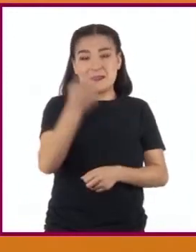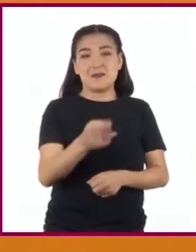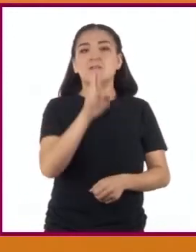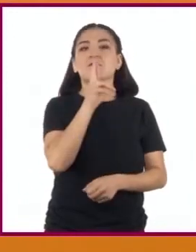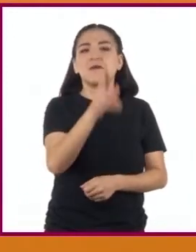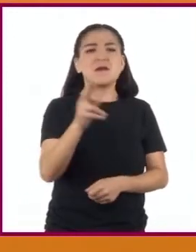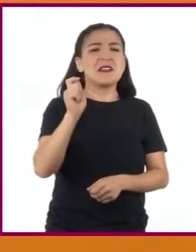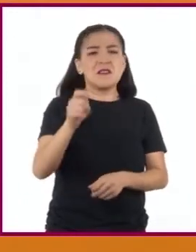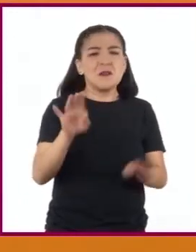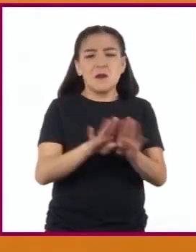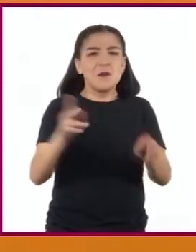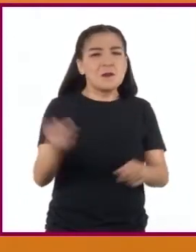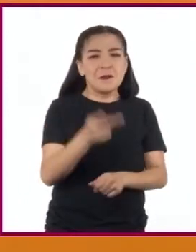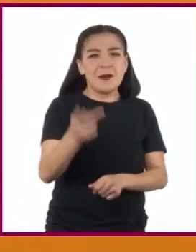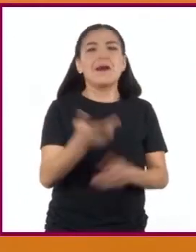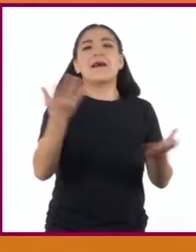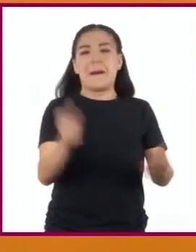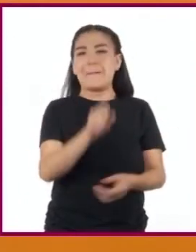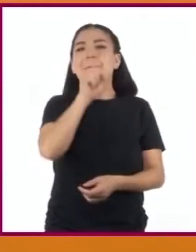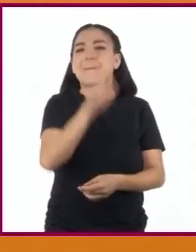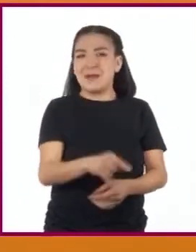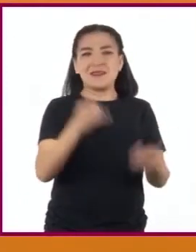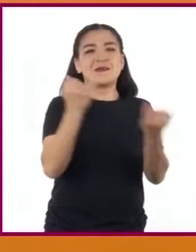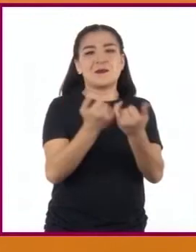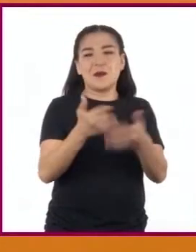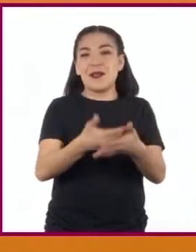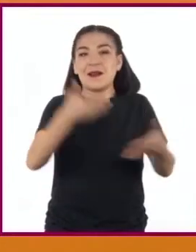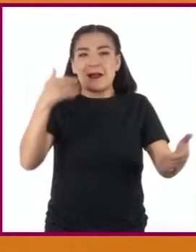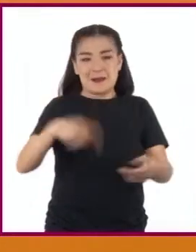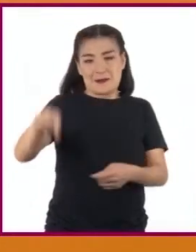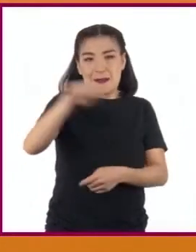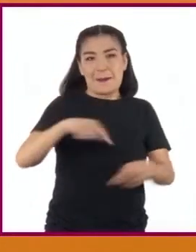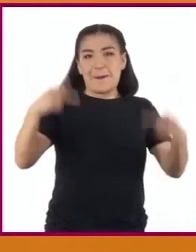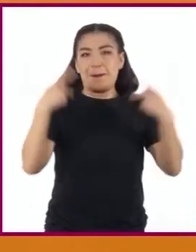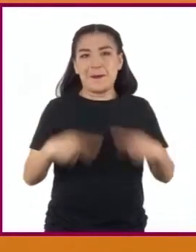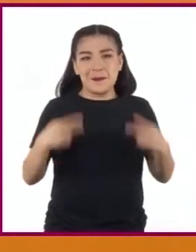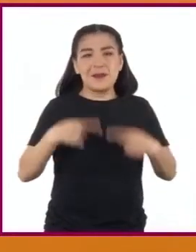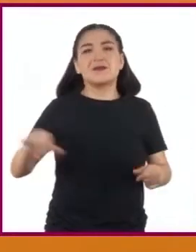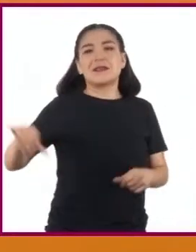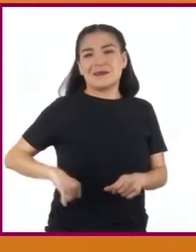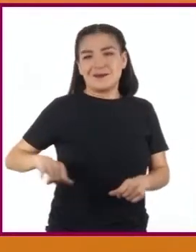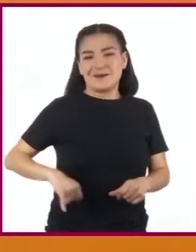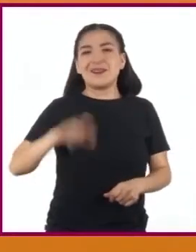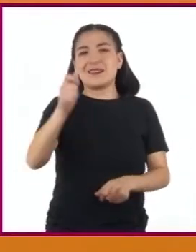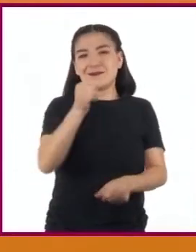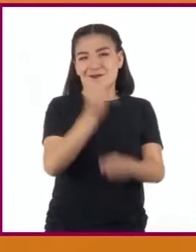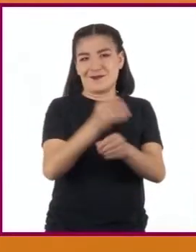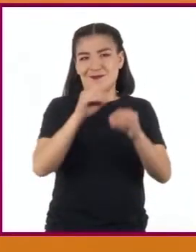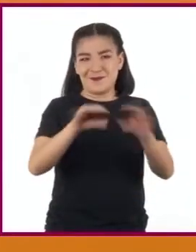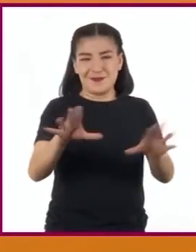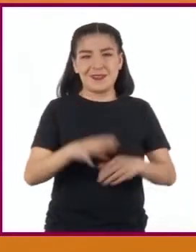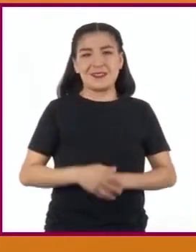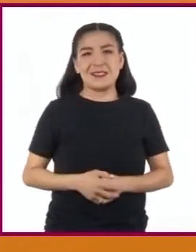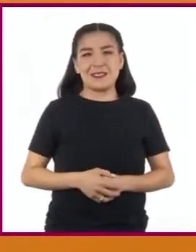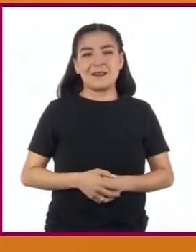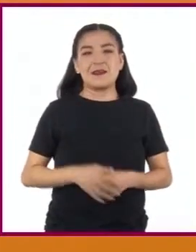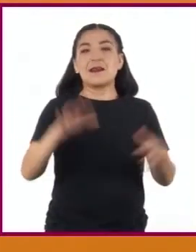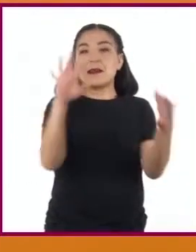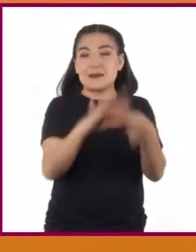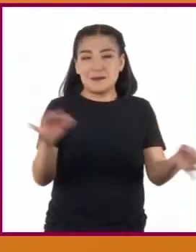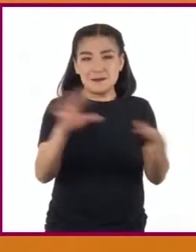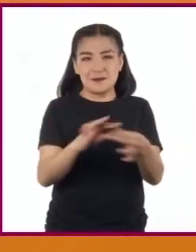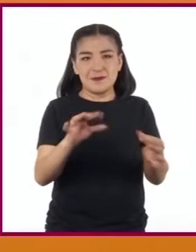preguntas son las mismas que generalmente se hacen las personas interesadas en la información. La